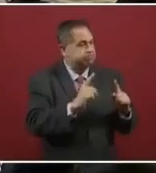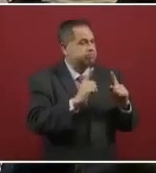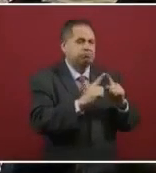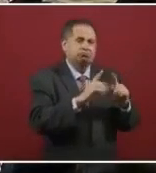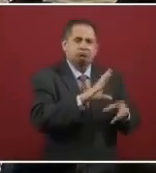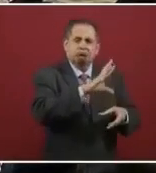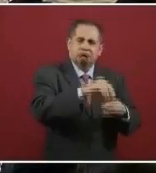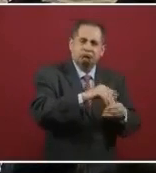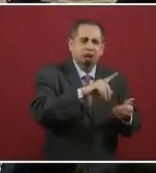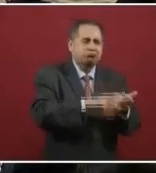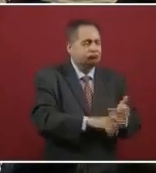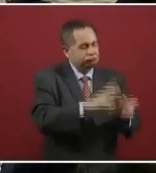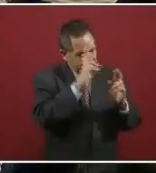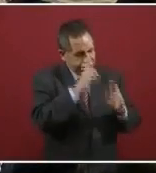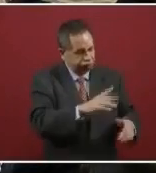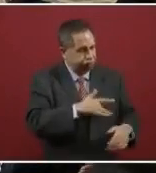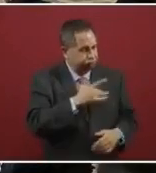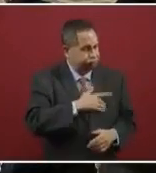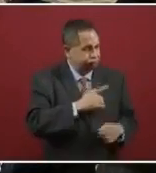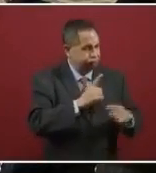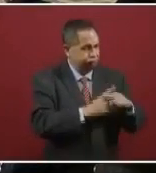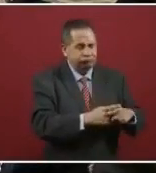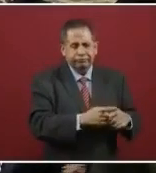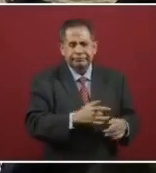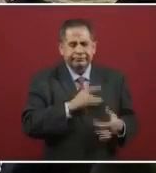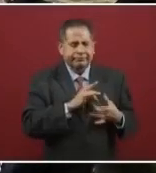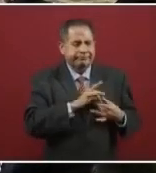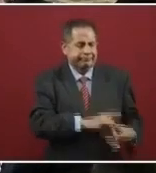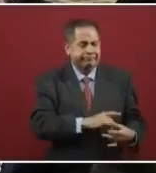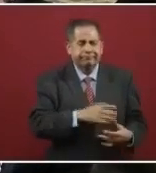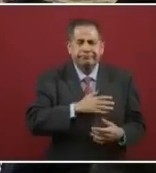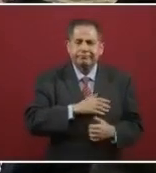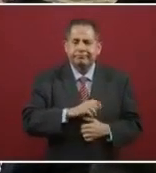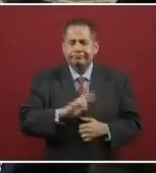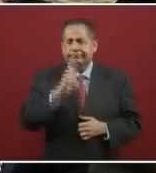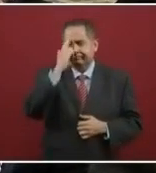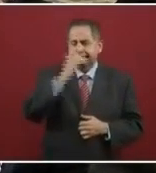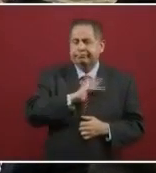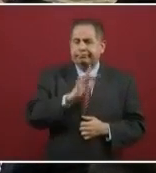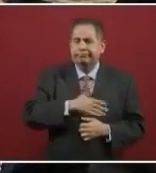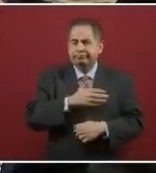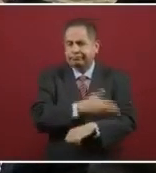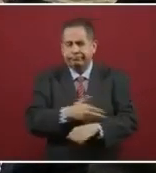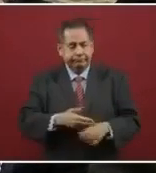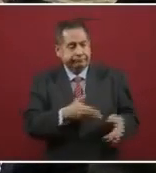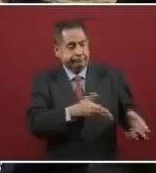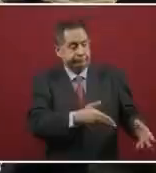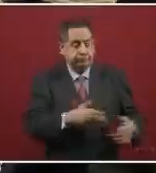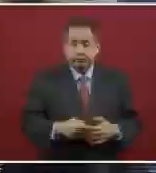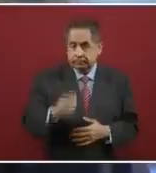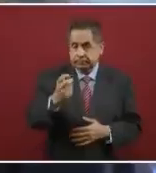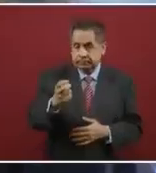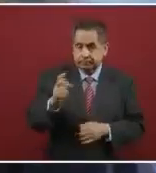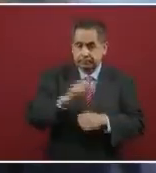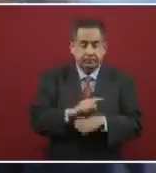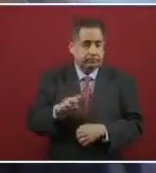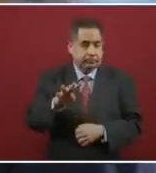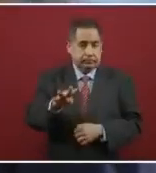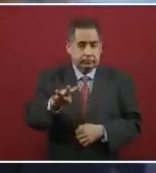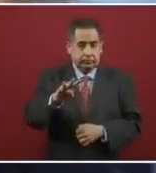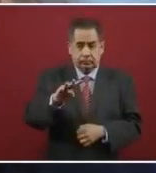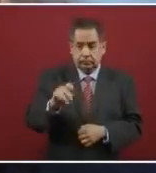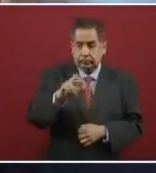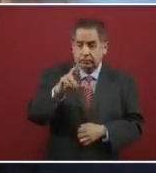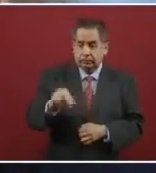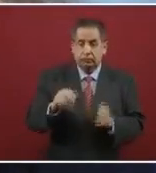manera algún tipo de comunión con el recuerdo de sus parientes. Así que el 19 de marzo hubo una reunión con un comité